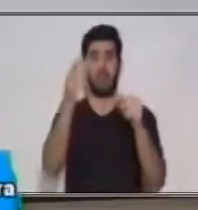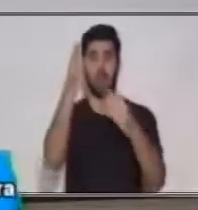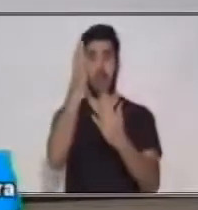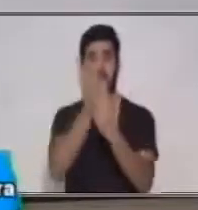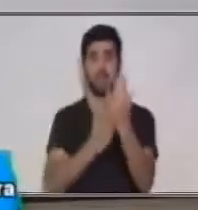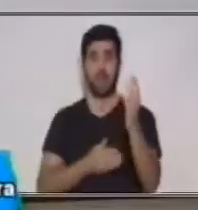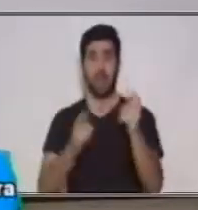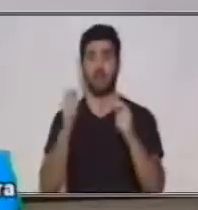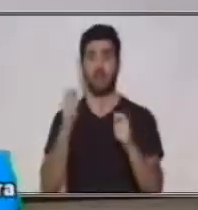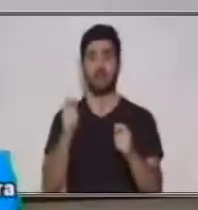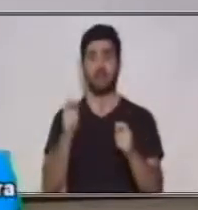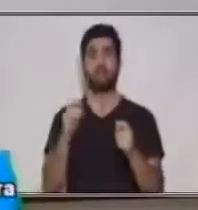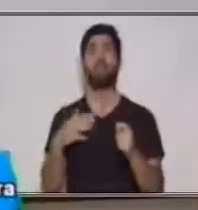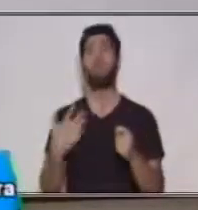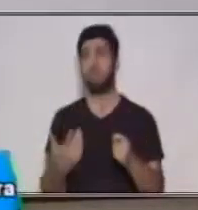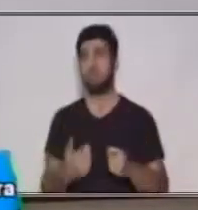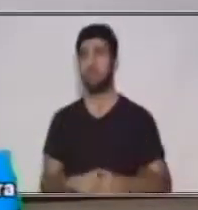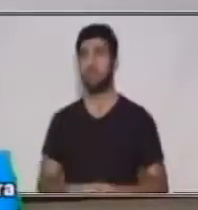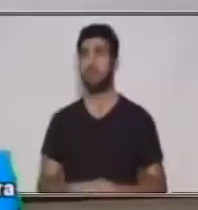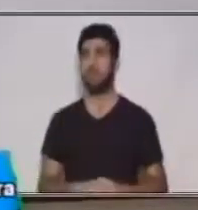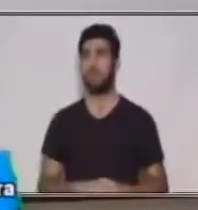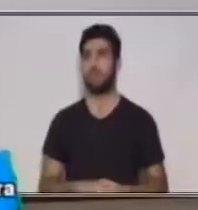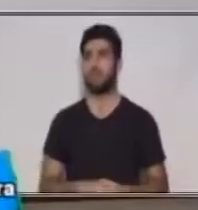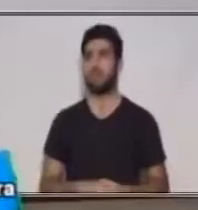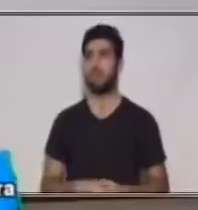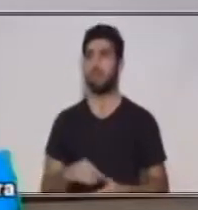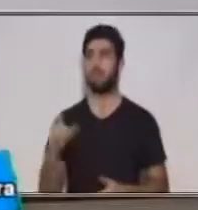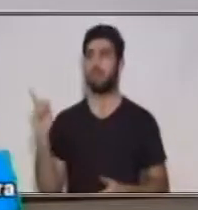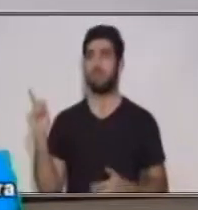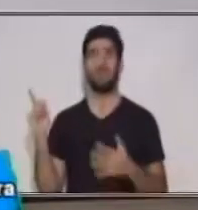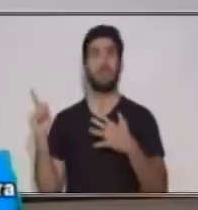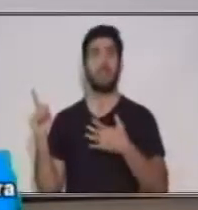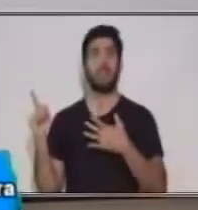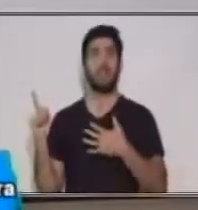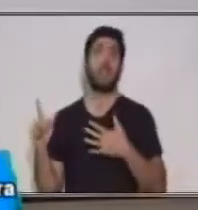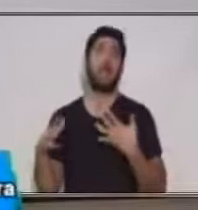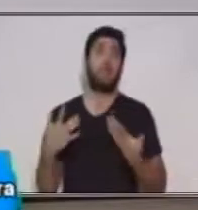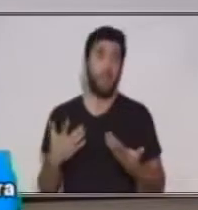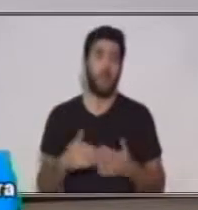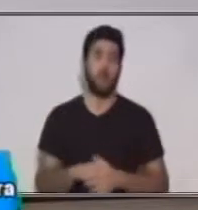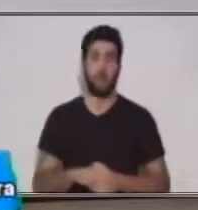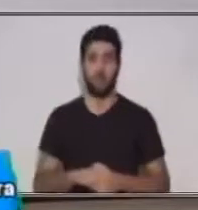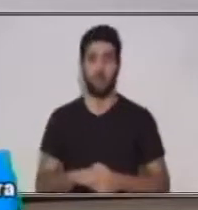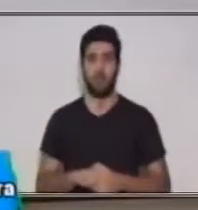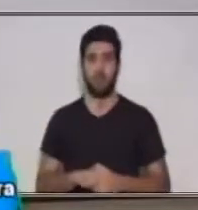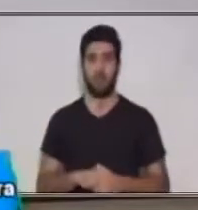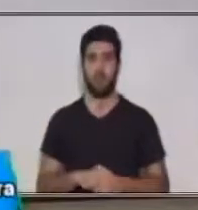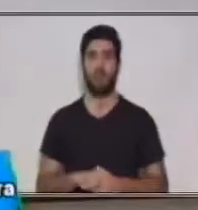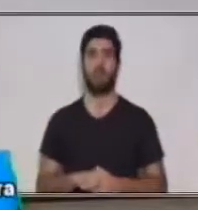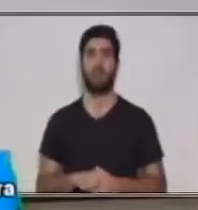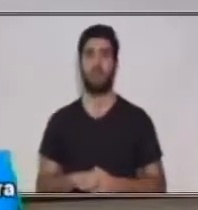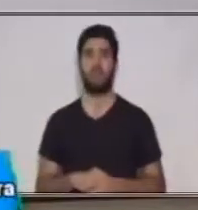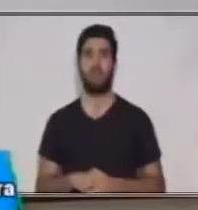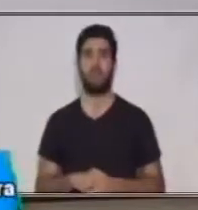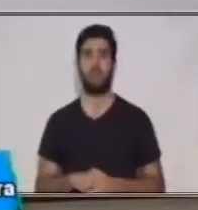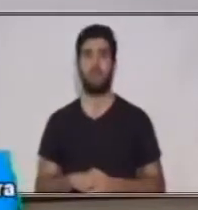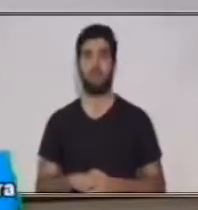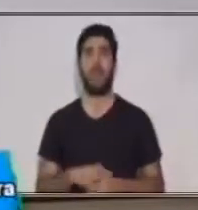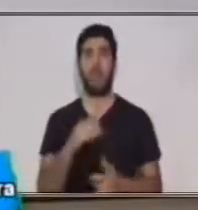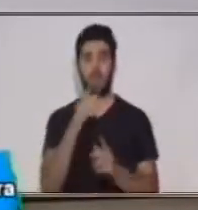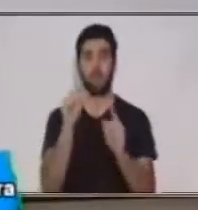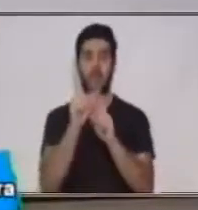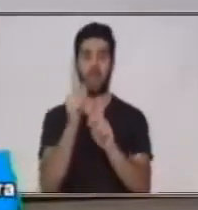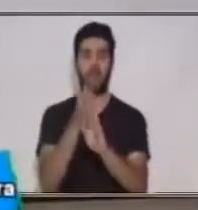¿qué nombre le voy a dar a este? Aquí ya no se llama círculo. Le voy a poner a la palabra círculo antes de esa palabra